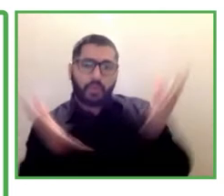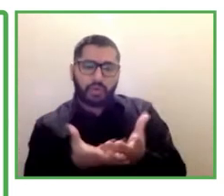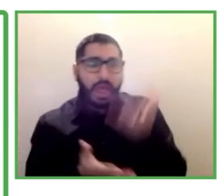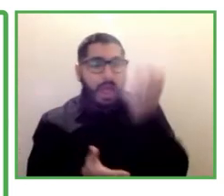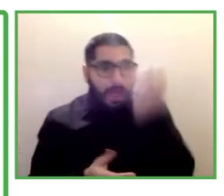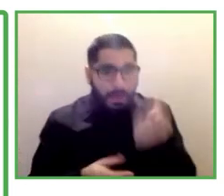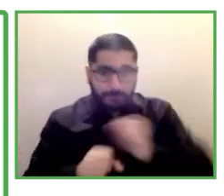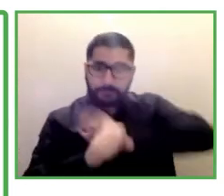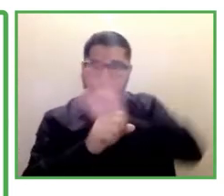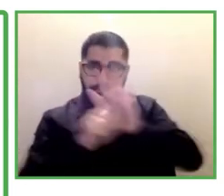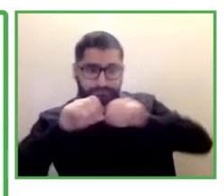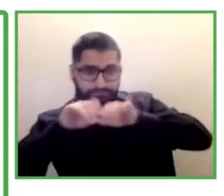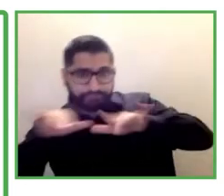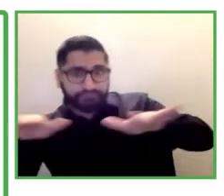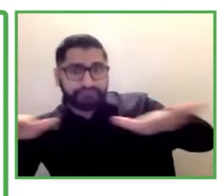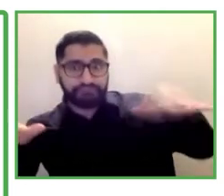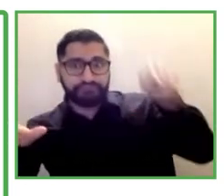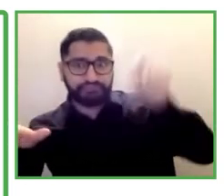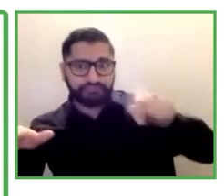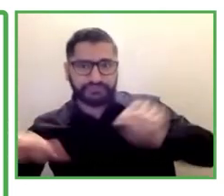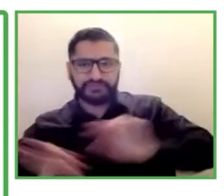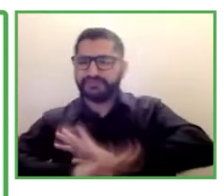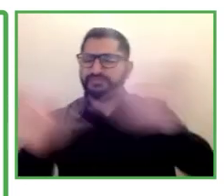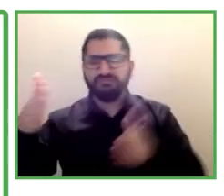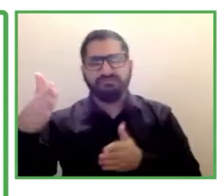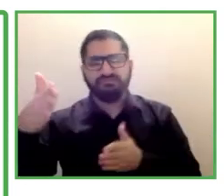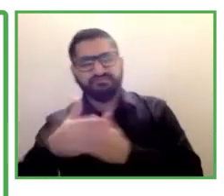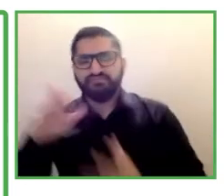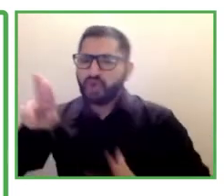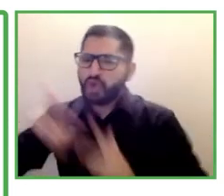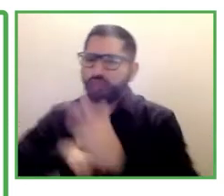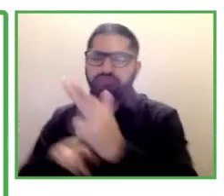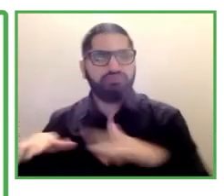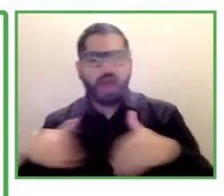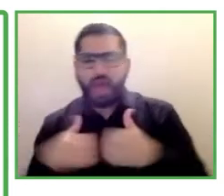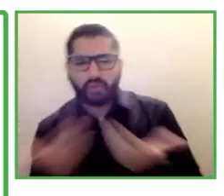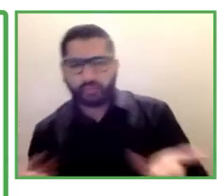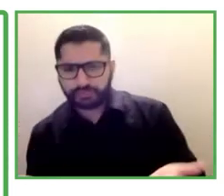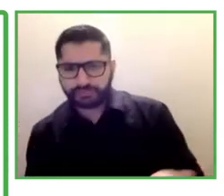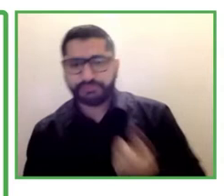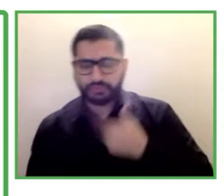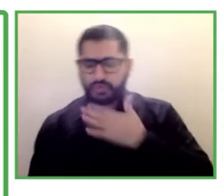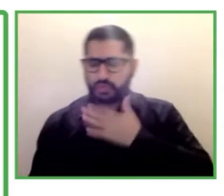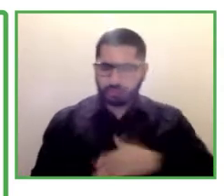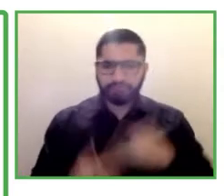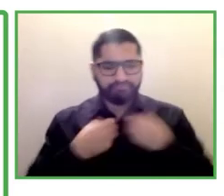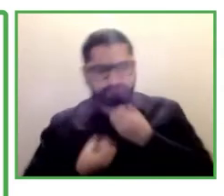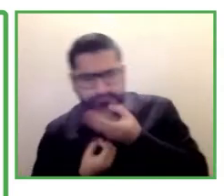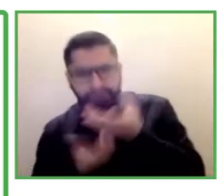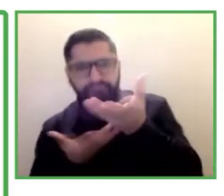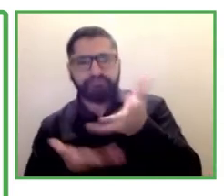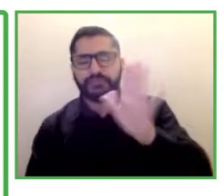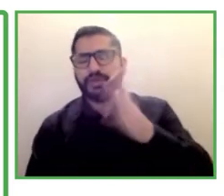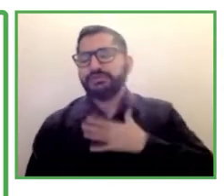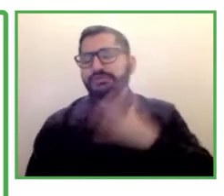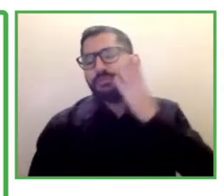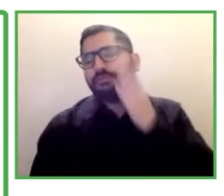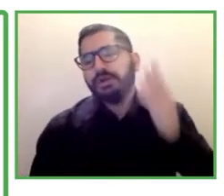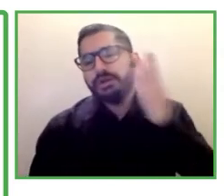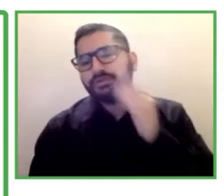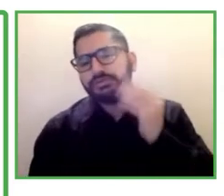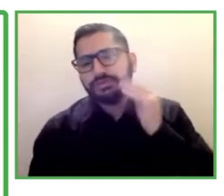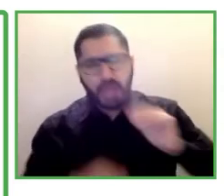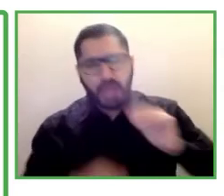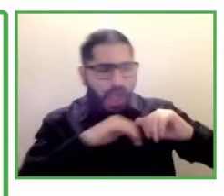mi experiencia para hablar de la experiencia como CEO de una organización.